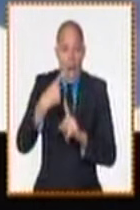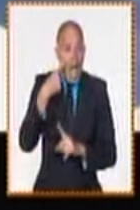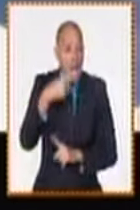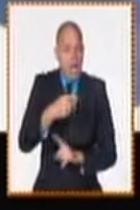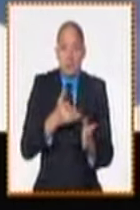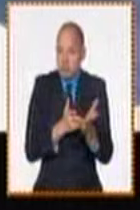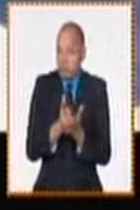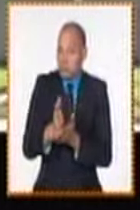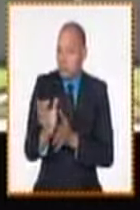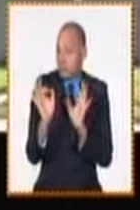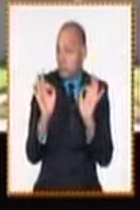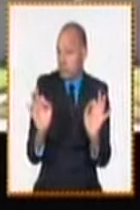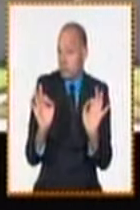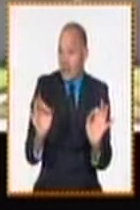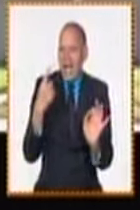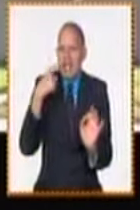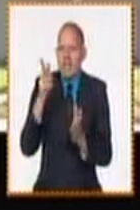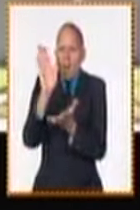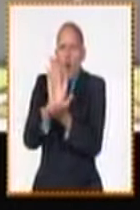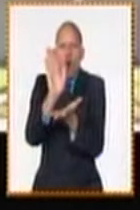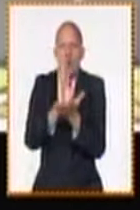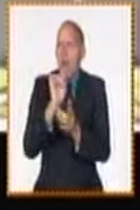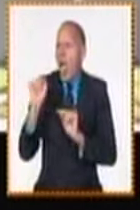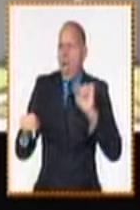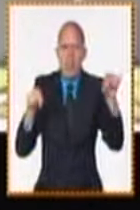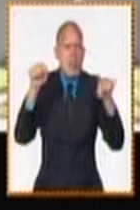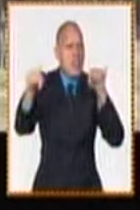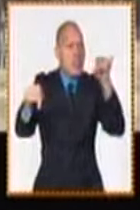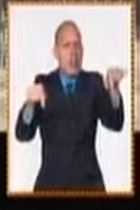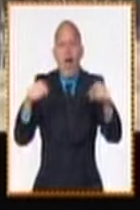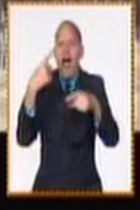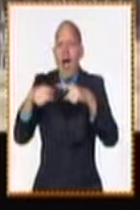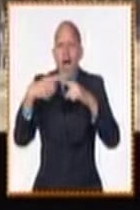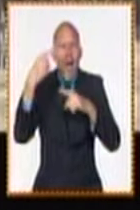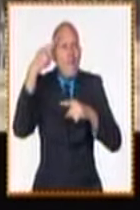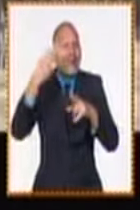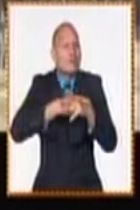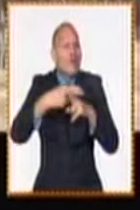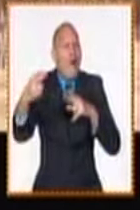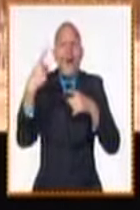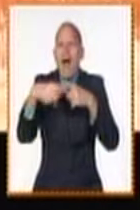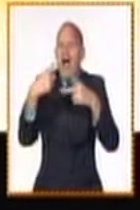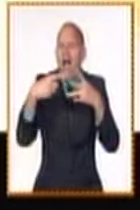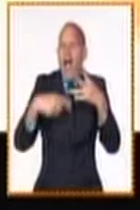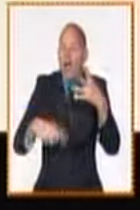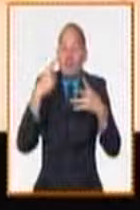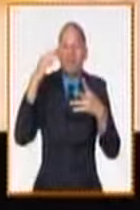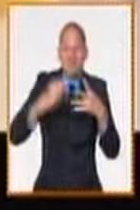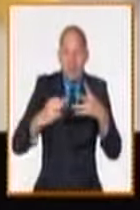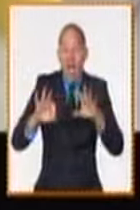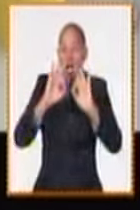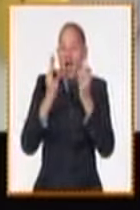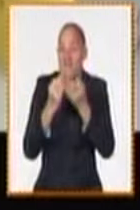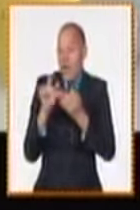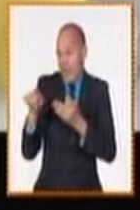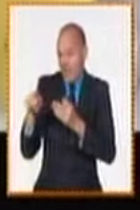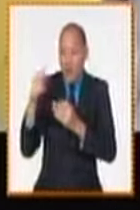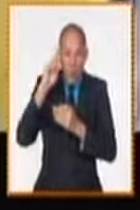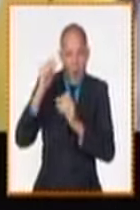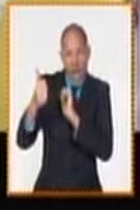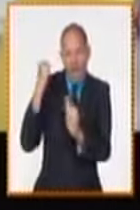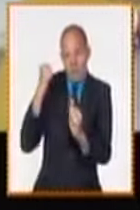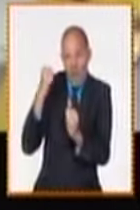a día. Los monumentos se vuelven frecuentes, las epopeyas son la historia de cualquier familia y los héroes